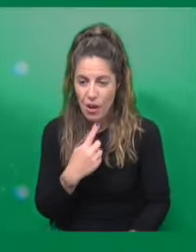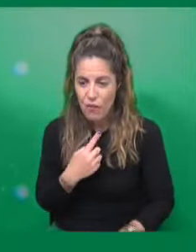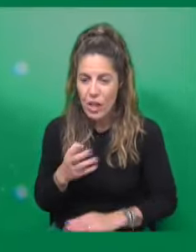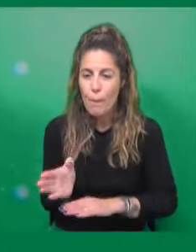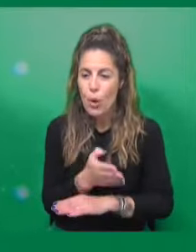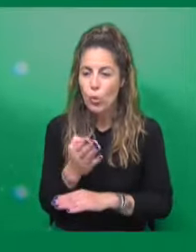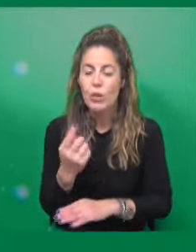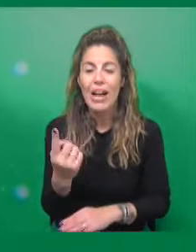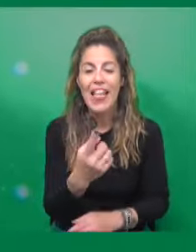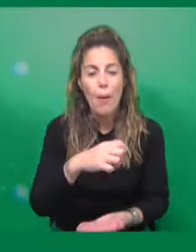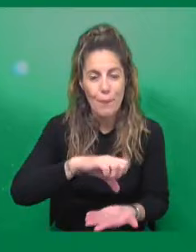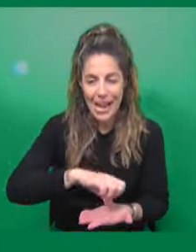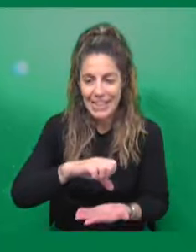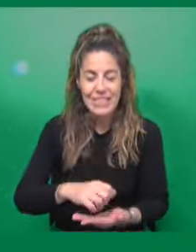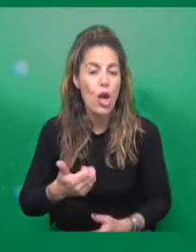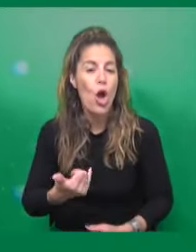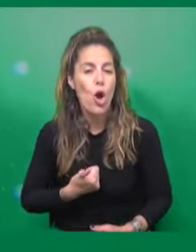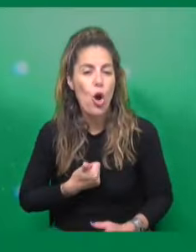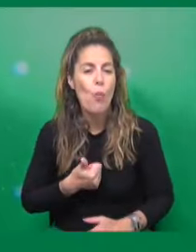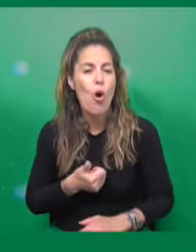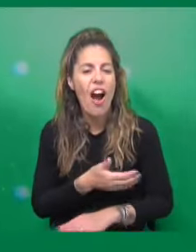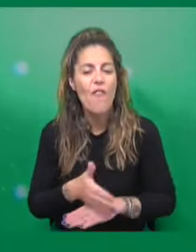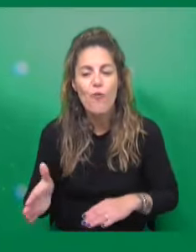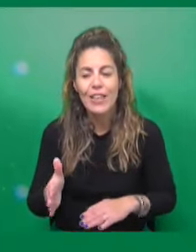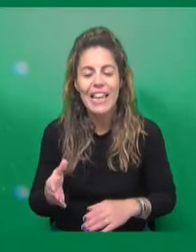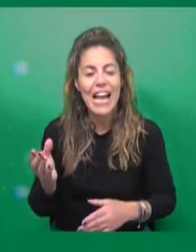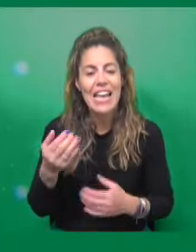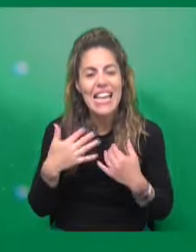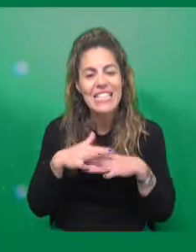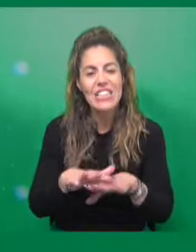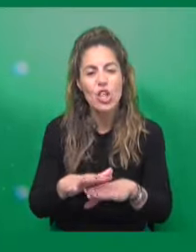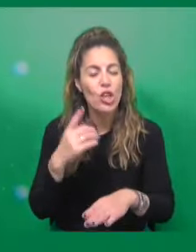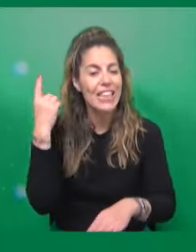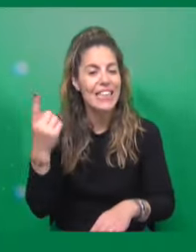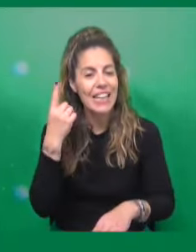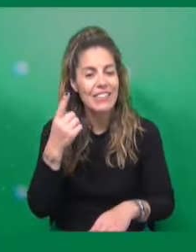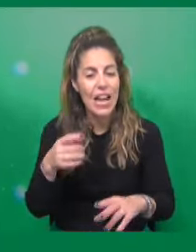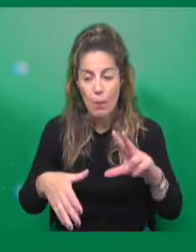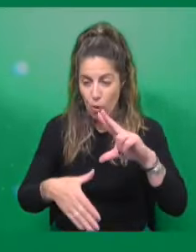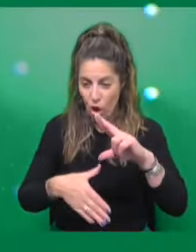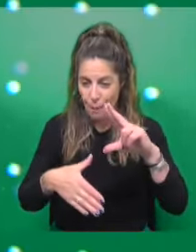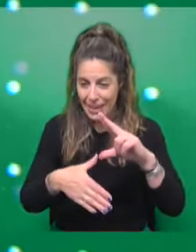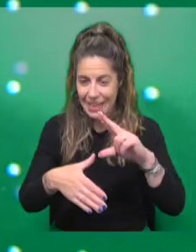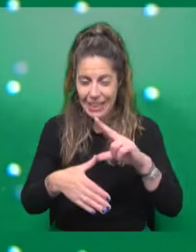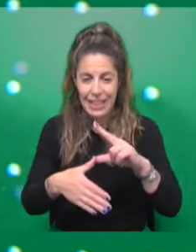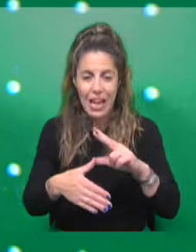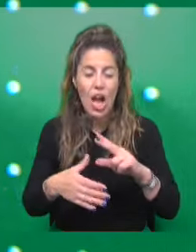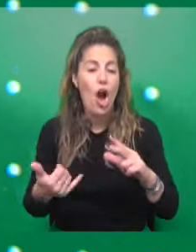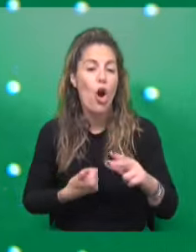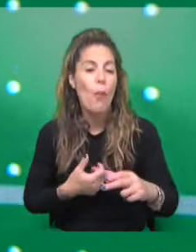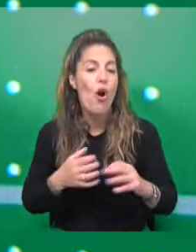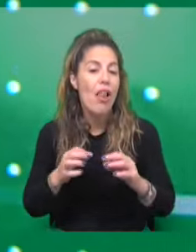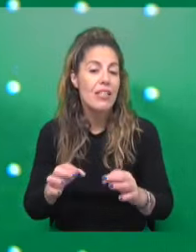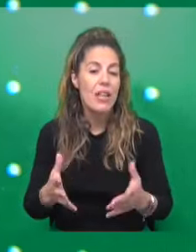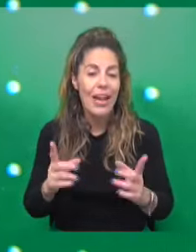de de cada país Cómo Cómo afecta esto en lo que es la la inserción internacional por un lado de América Latina como la lleva y después por